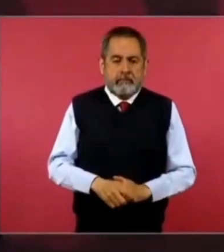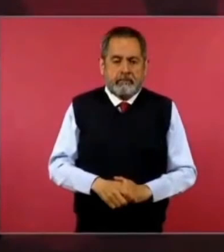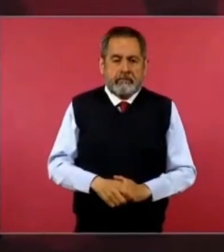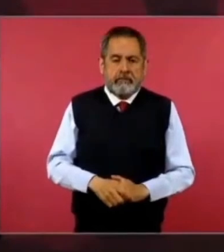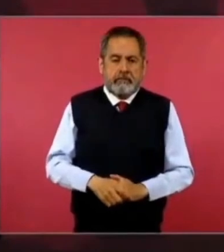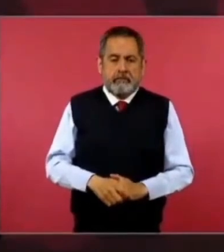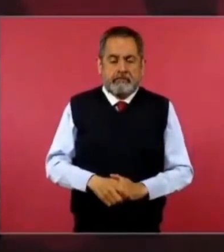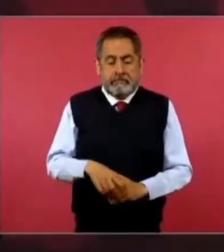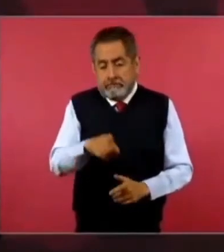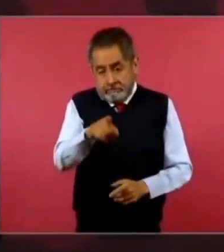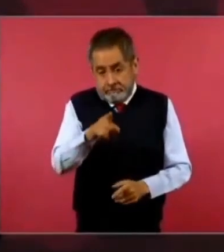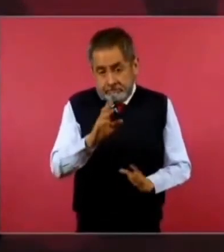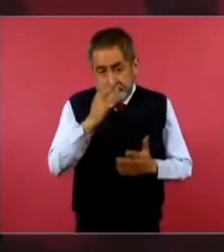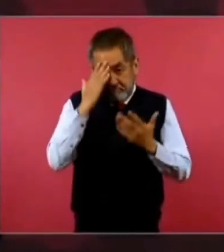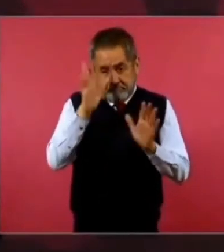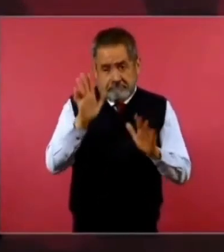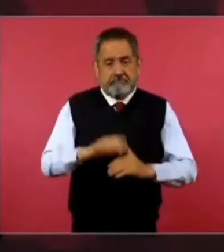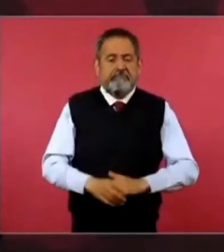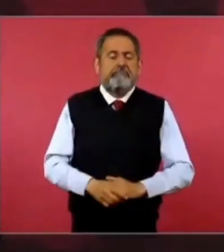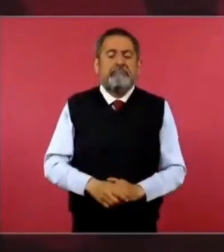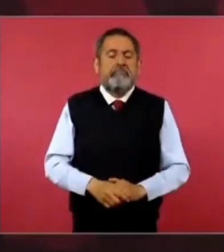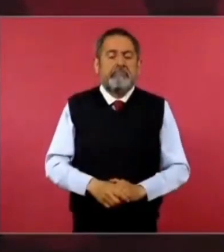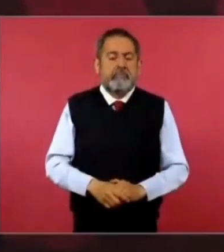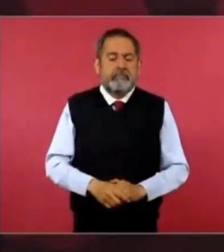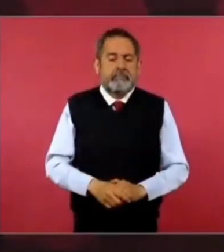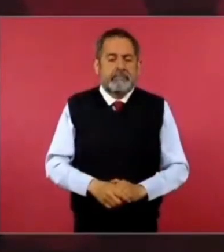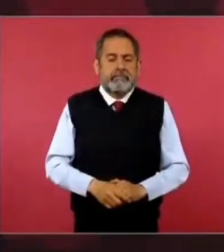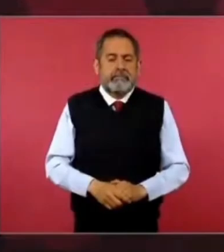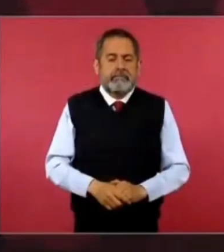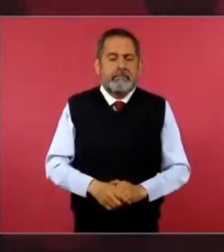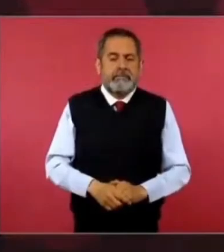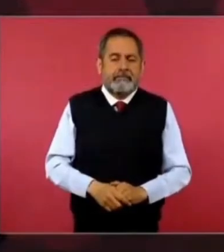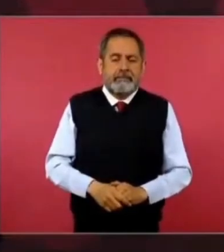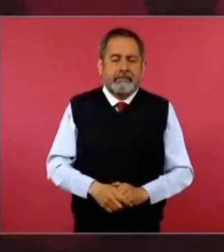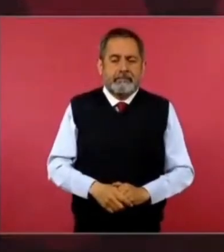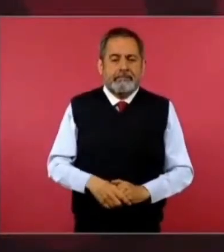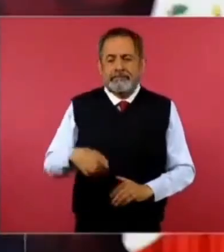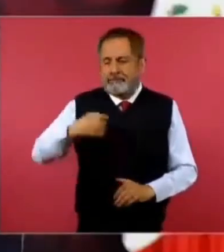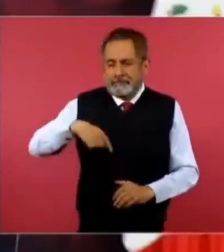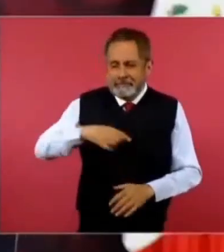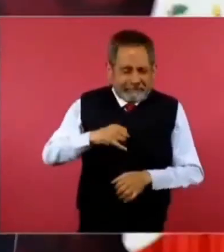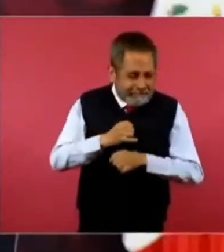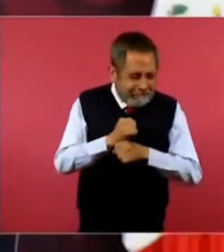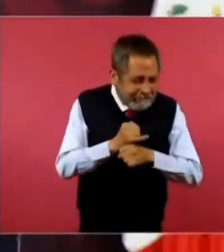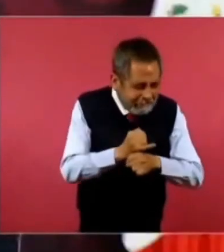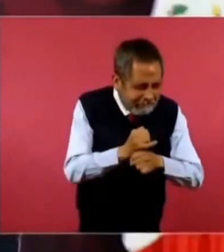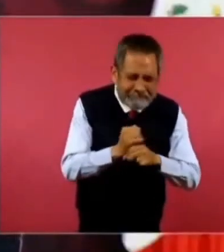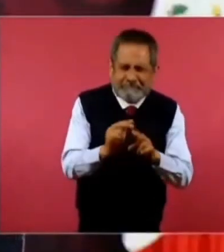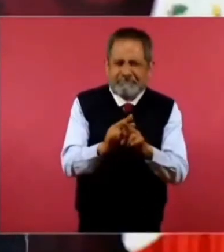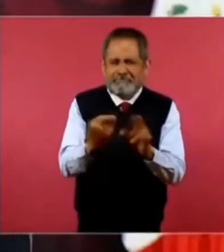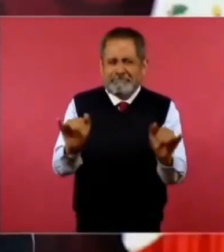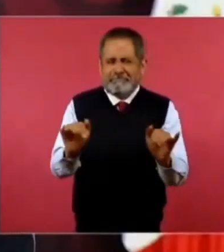No sé, pero nosotros no investigamos a nadie,